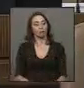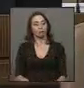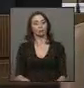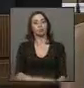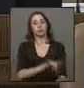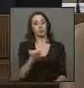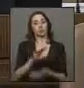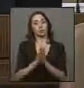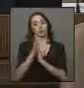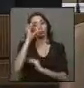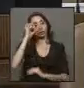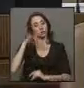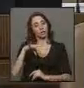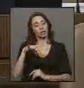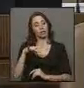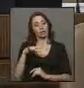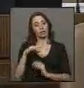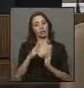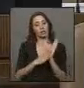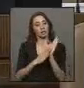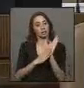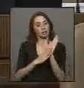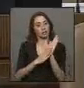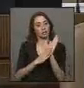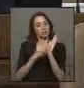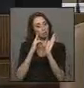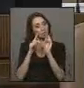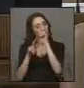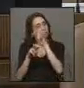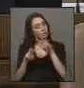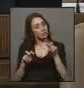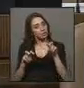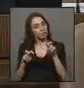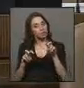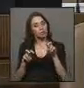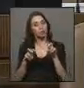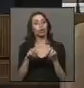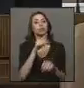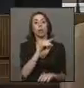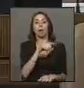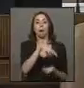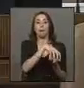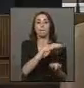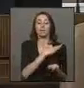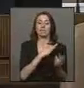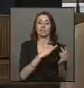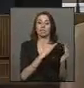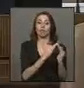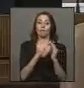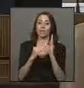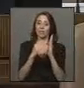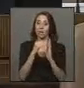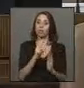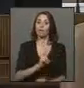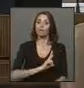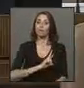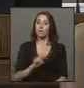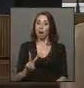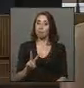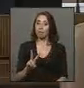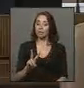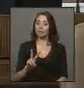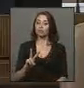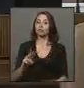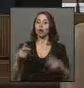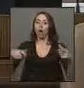Todos sabemos que de acuerdo a los estudios y a los levantamientos hechos por el propio Ministerio de Vivienda, en la región de Valparaíso y particularmente en